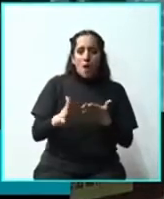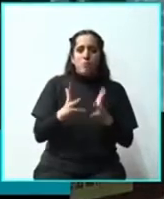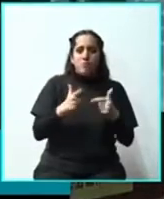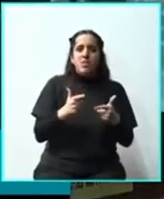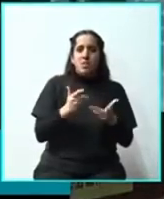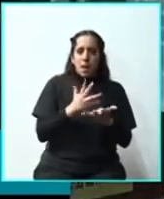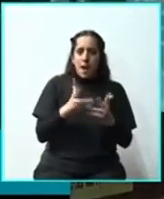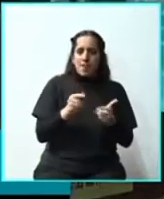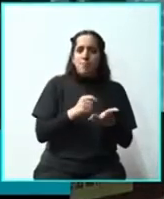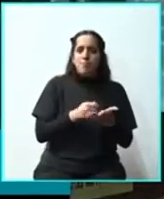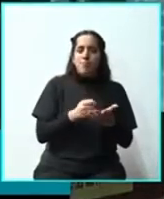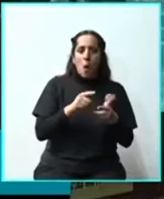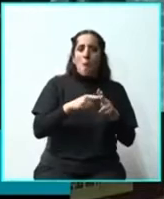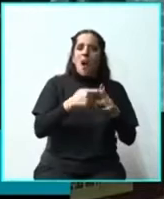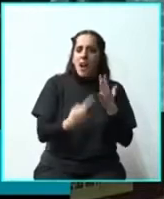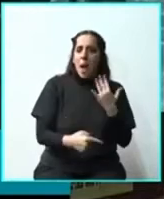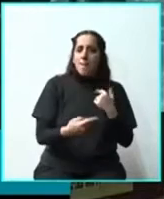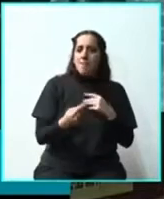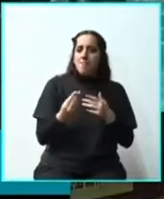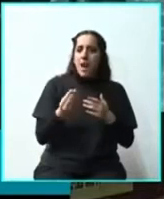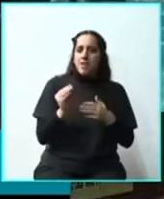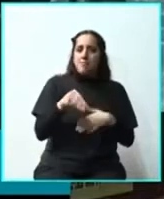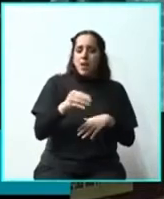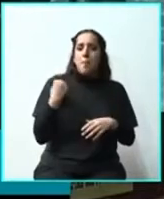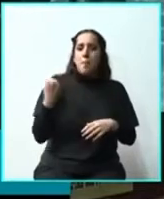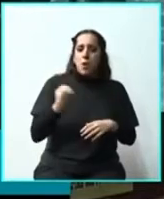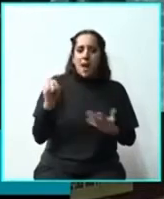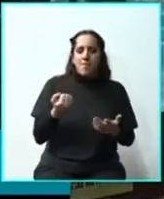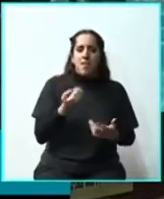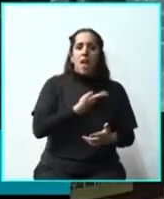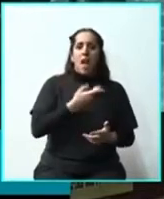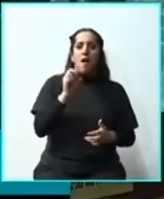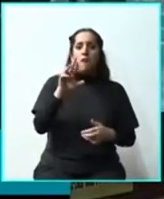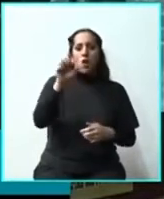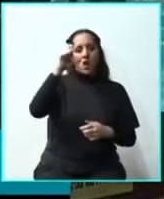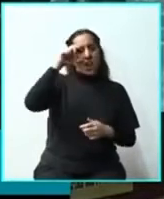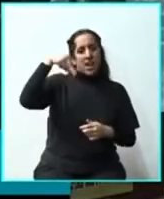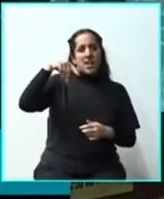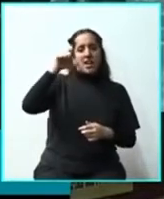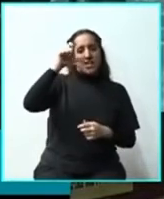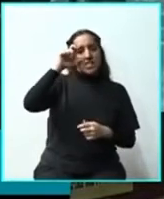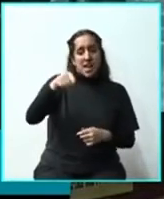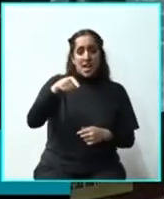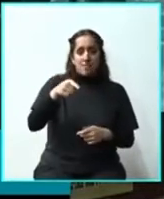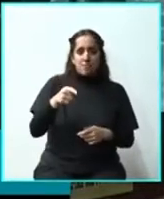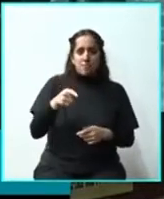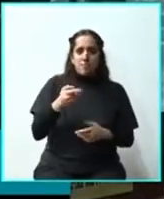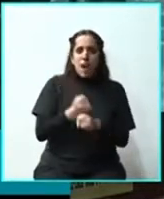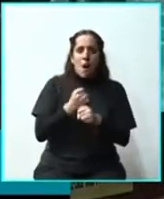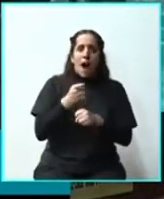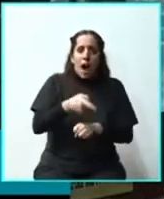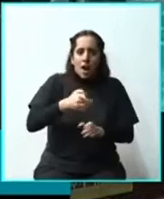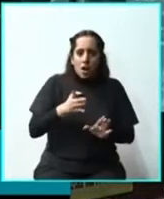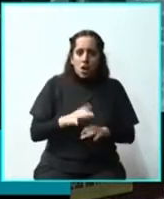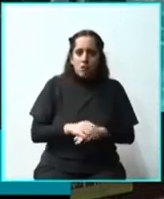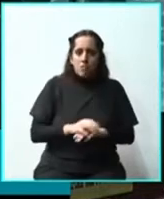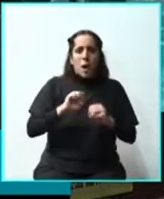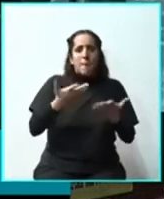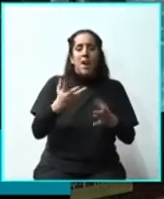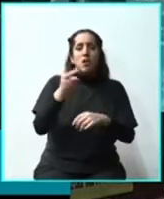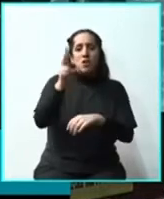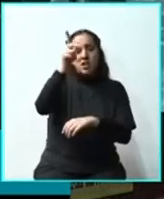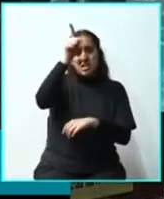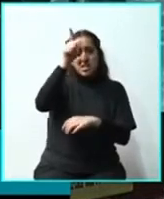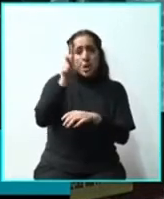herramientas imprescindibles para realizar la tarea forense, para mejorar las condiciones de seguridad de la